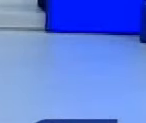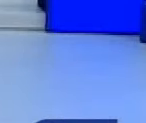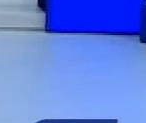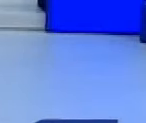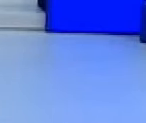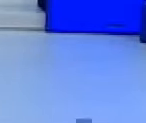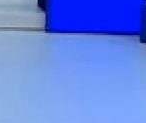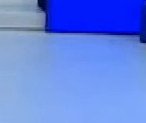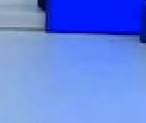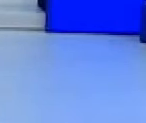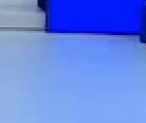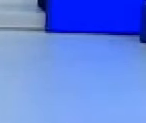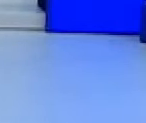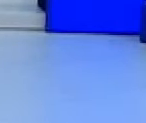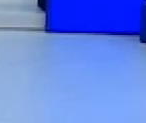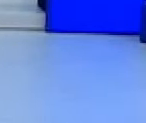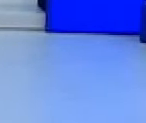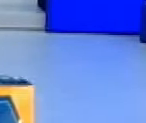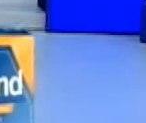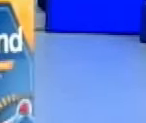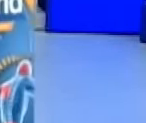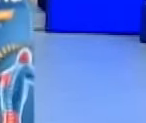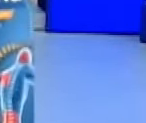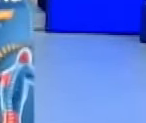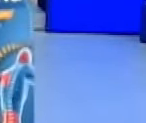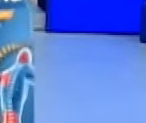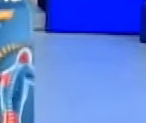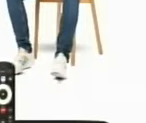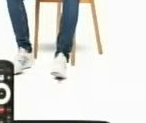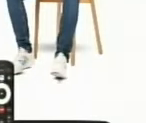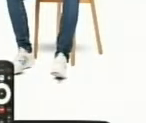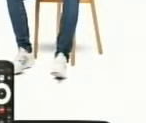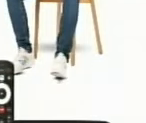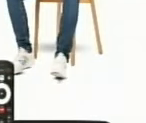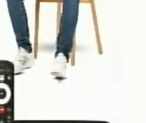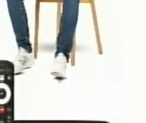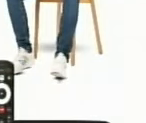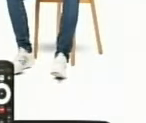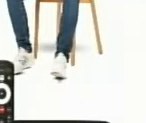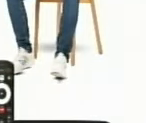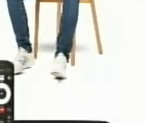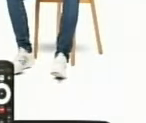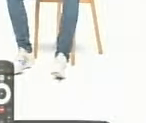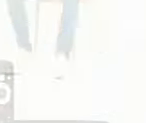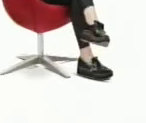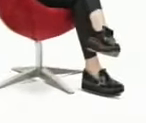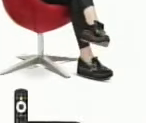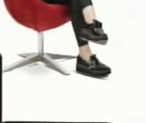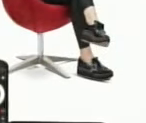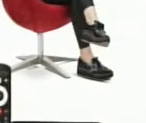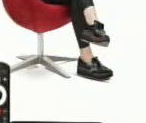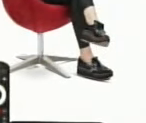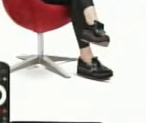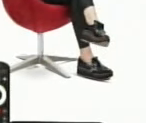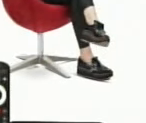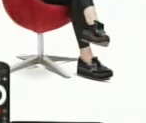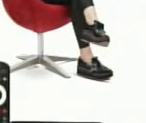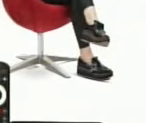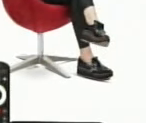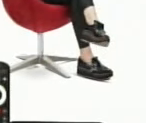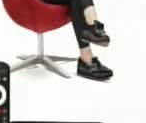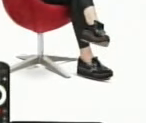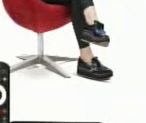No le des más largas a tu dolor. Toma Dol en 12 horas de alivio. Claro TV Plus. Contrátalo con 100 megas por